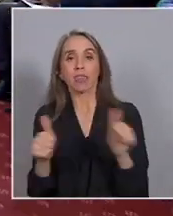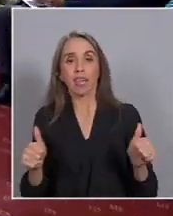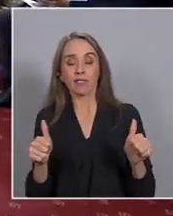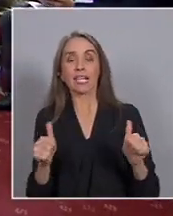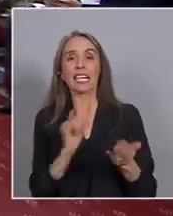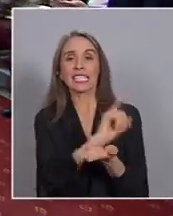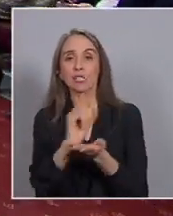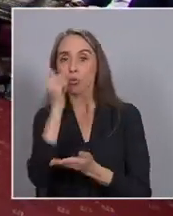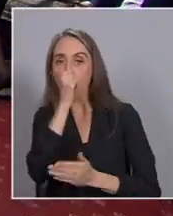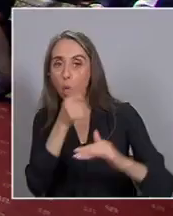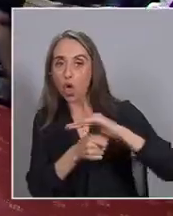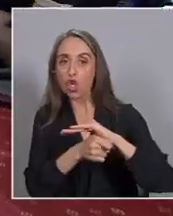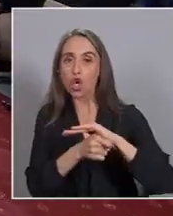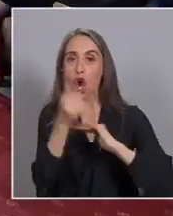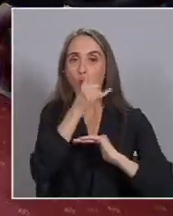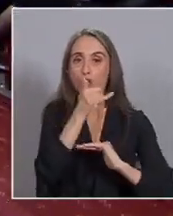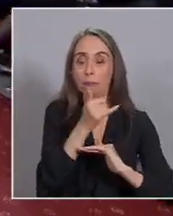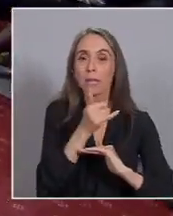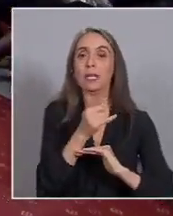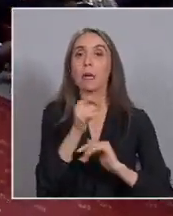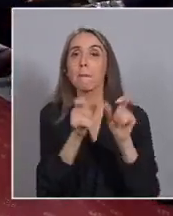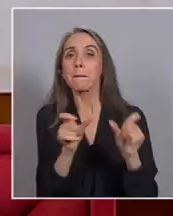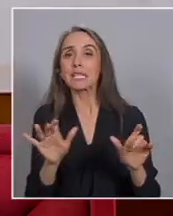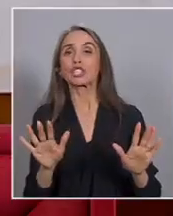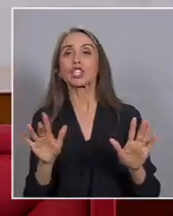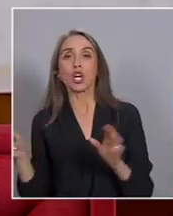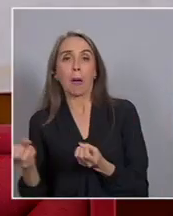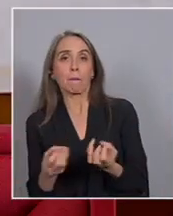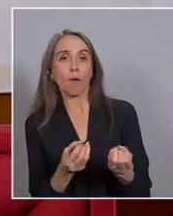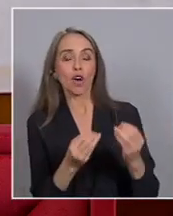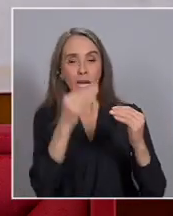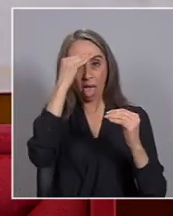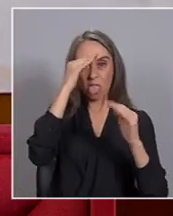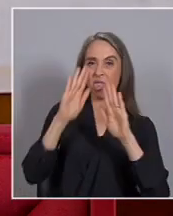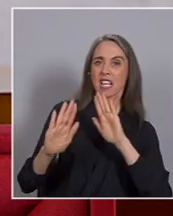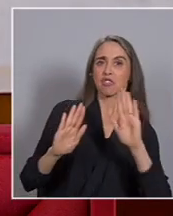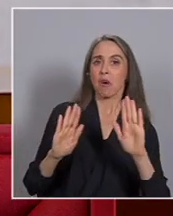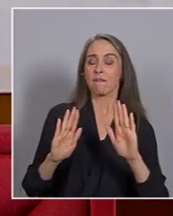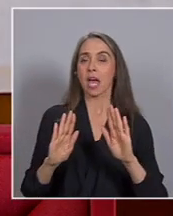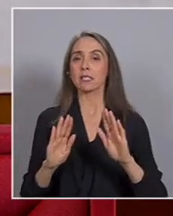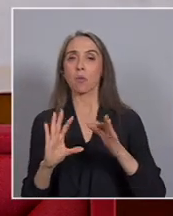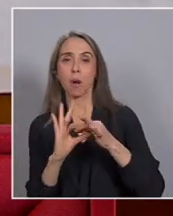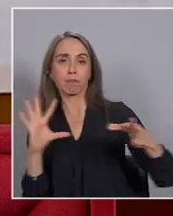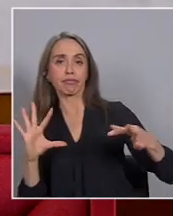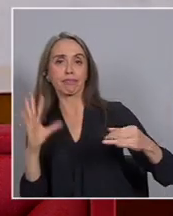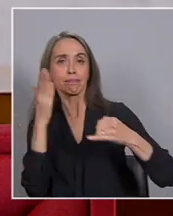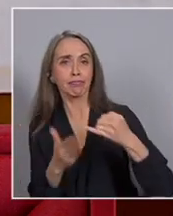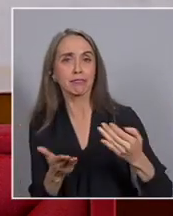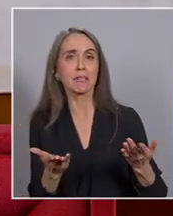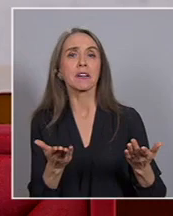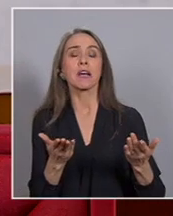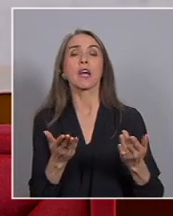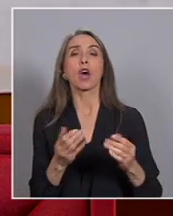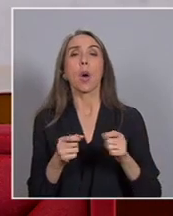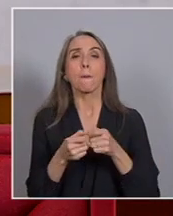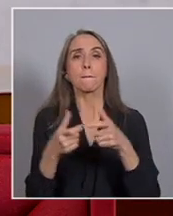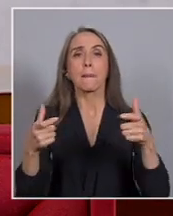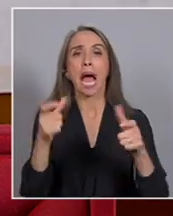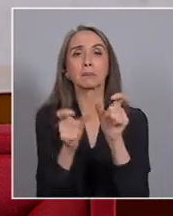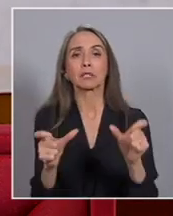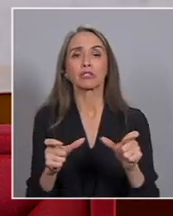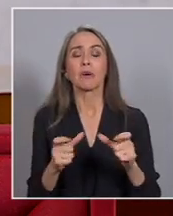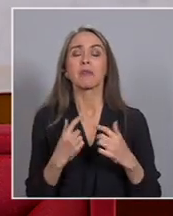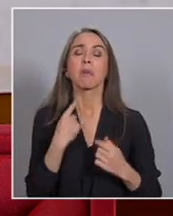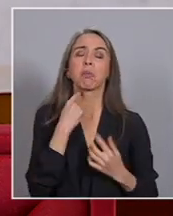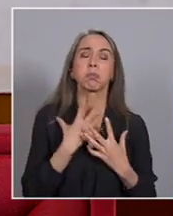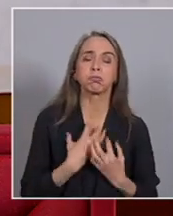nuestras instituciones, de sembrar la desconfianza y la discordia entre nosotros, de esparcir la frustración y la impotencia.